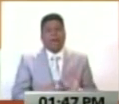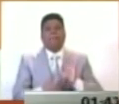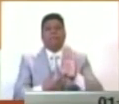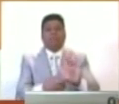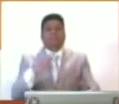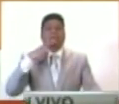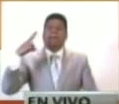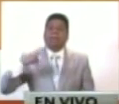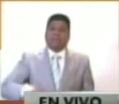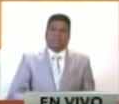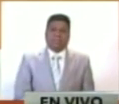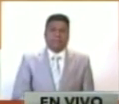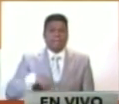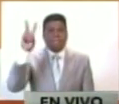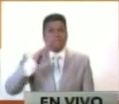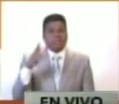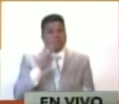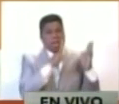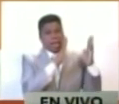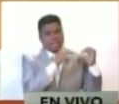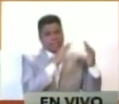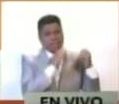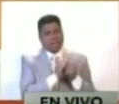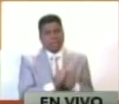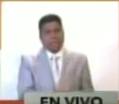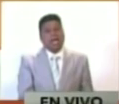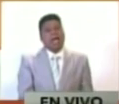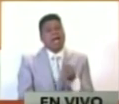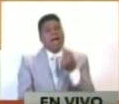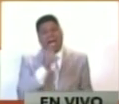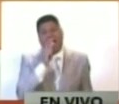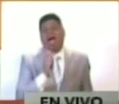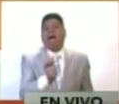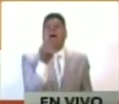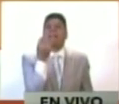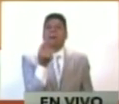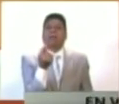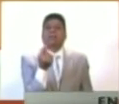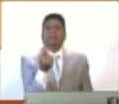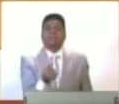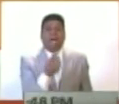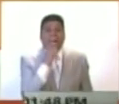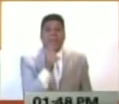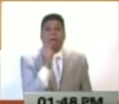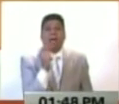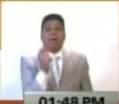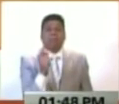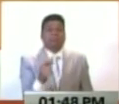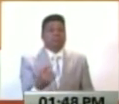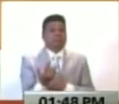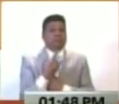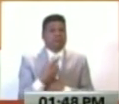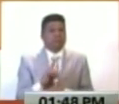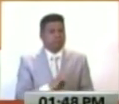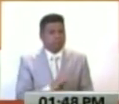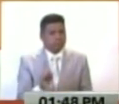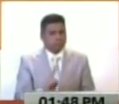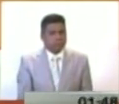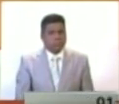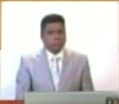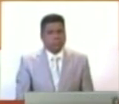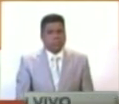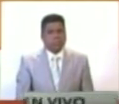verdad. Venezuela es esperanza, jamás podría considerarse a Venezuela una amenaza. Pero que detrás de esa estrategia de considerar a